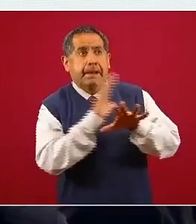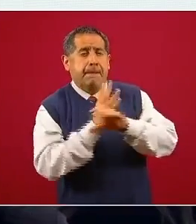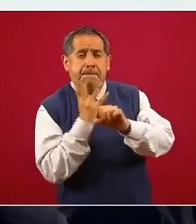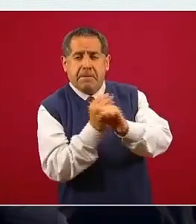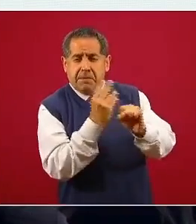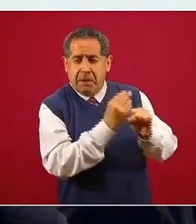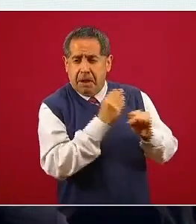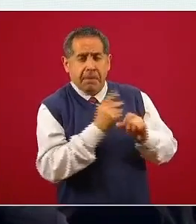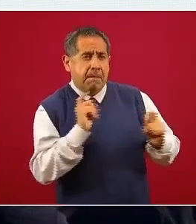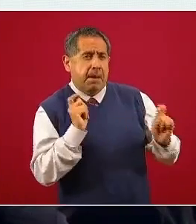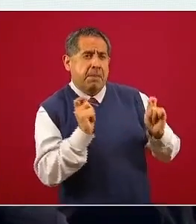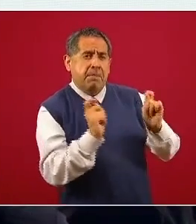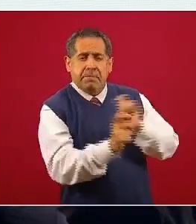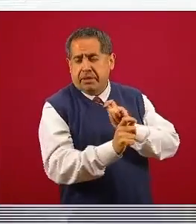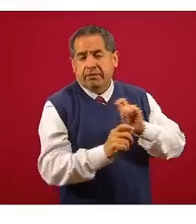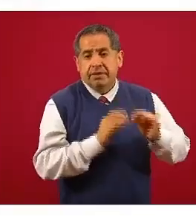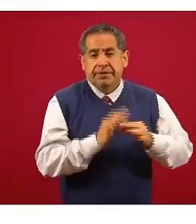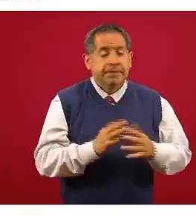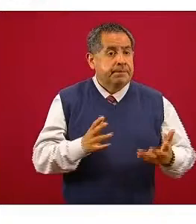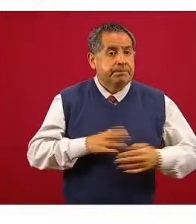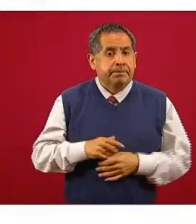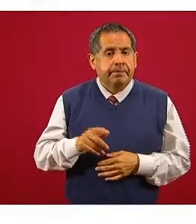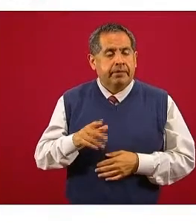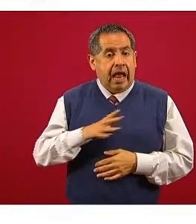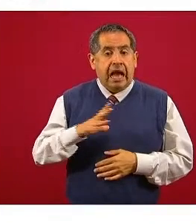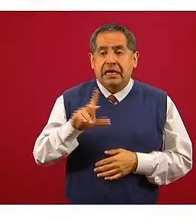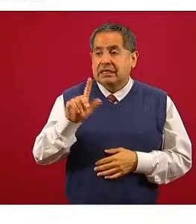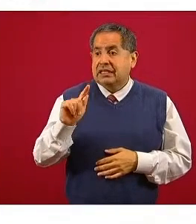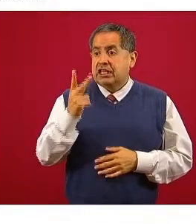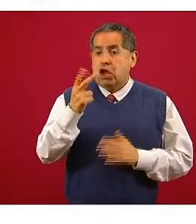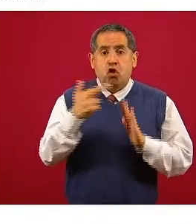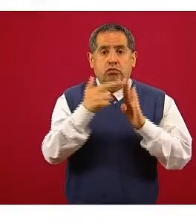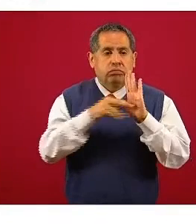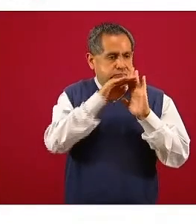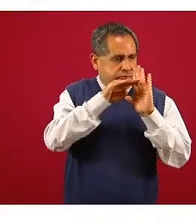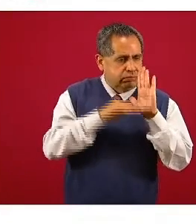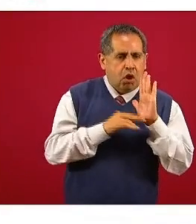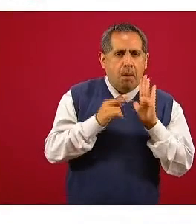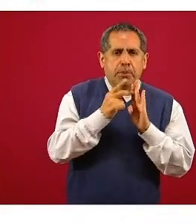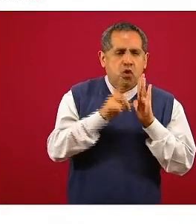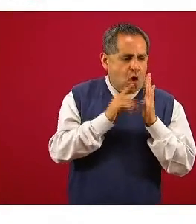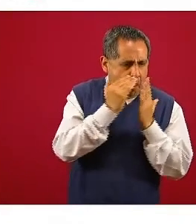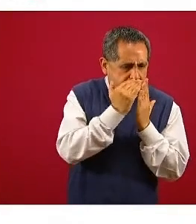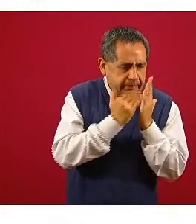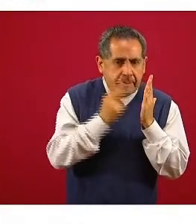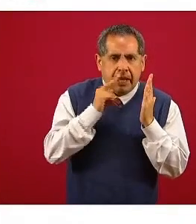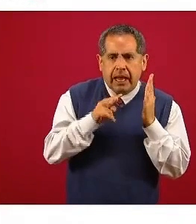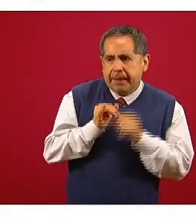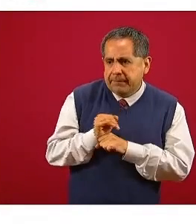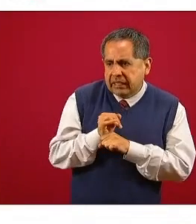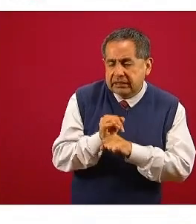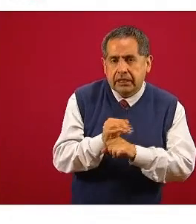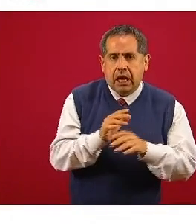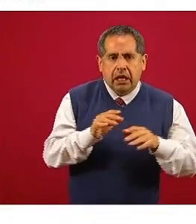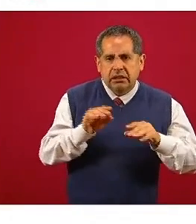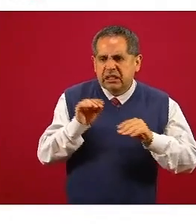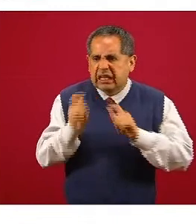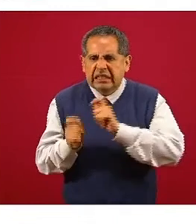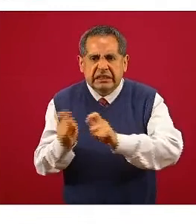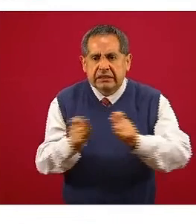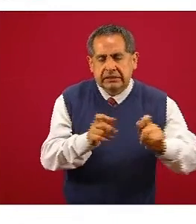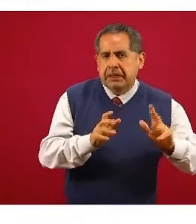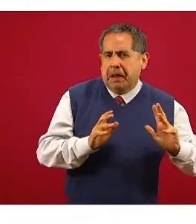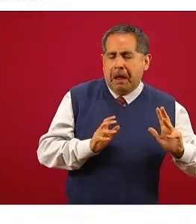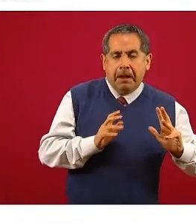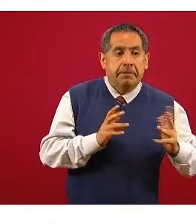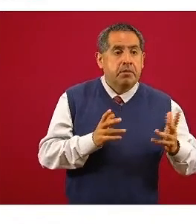Pueden notar ahí también que tenemos 72 protocolos de investigación, de los cuales no todos están activos, pero hubo mucho interés